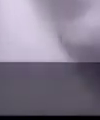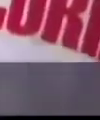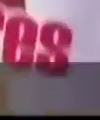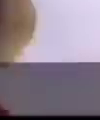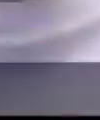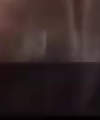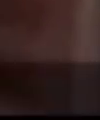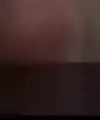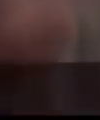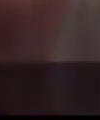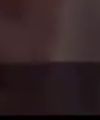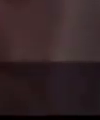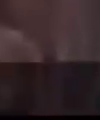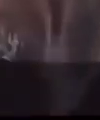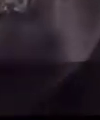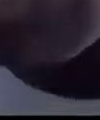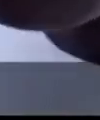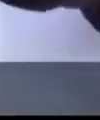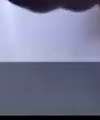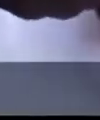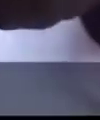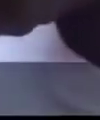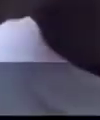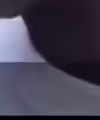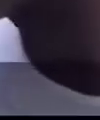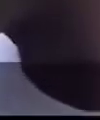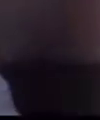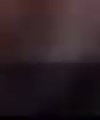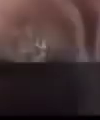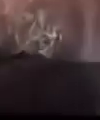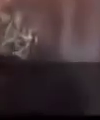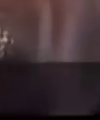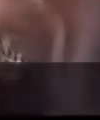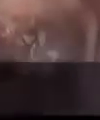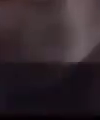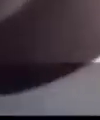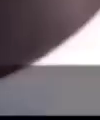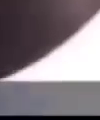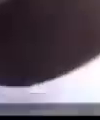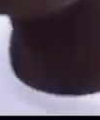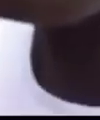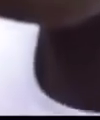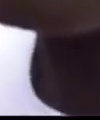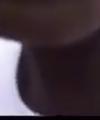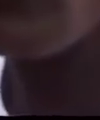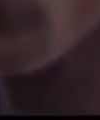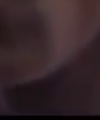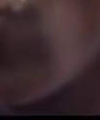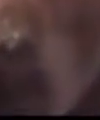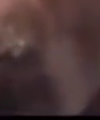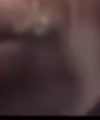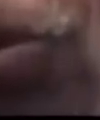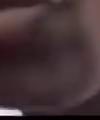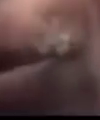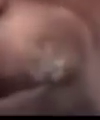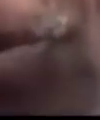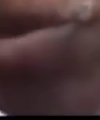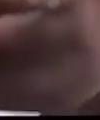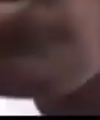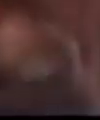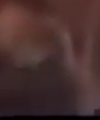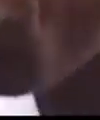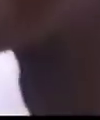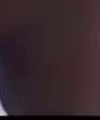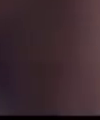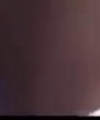¿Cómo se llama ese tambor? ¿Este tambor cómo se llama? Cruzado. ¿Y aquel? Lima. ¿El otro? Cujado. Esa es la batería de tambores